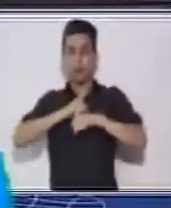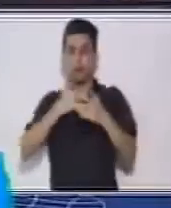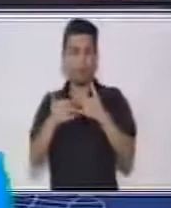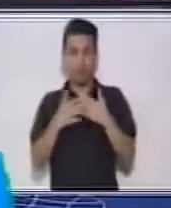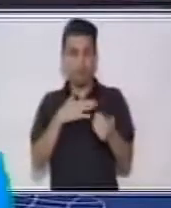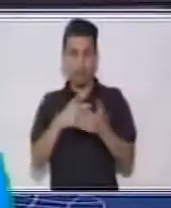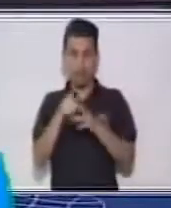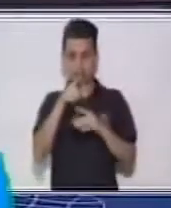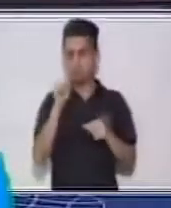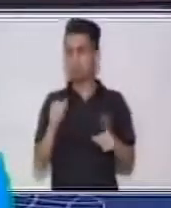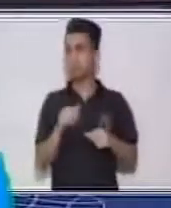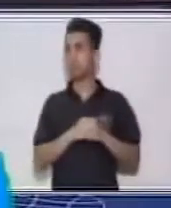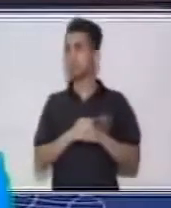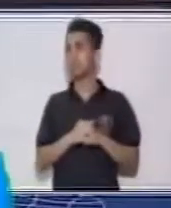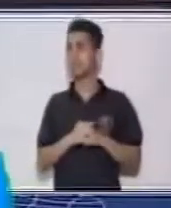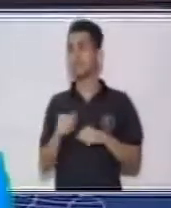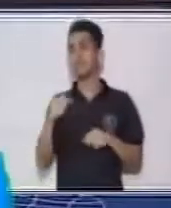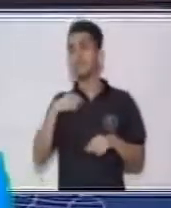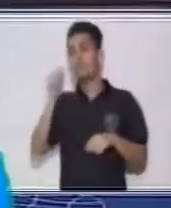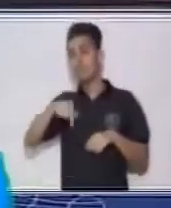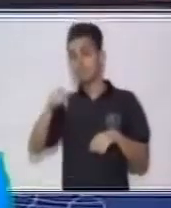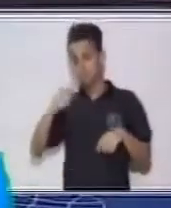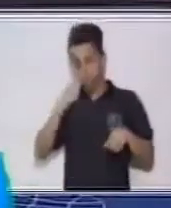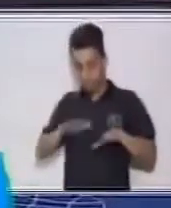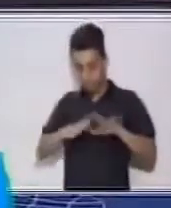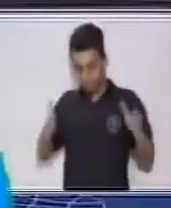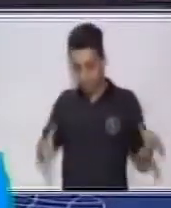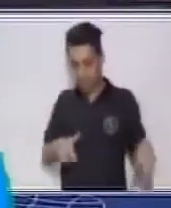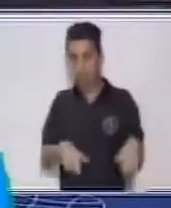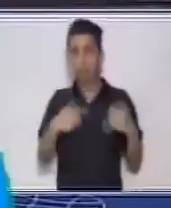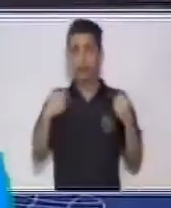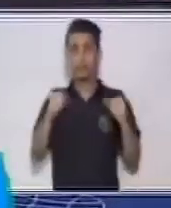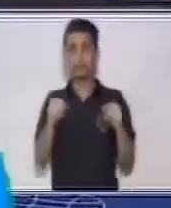ejercicio yo voy a formar un triángulo